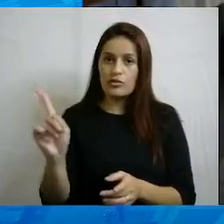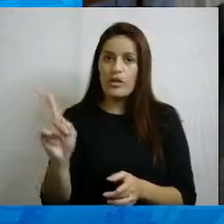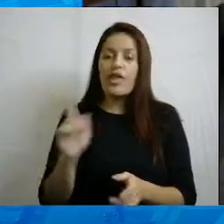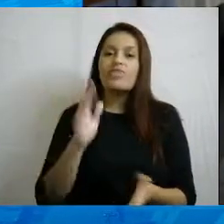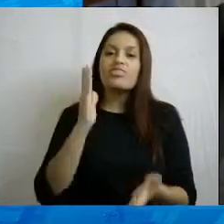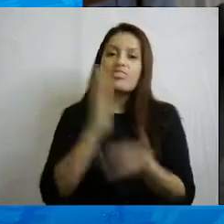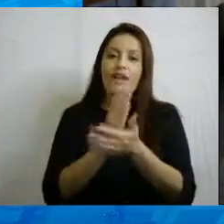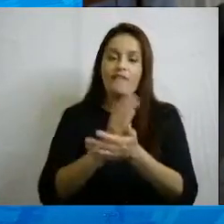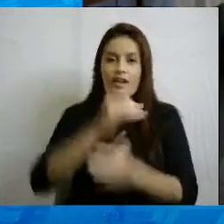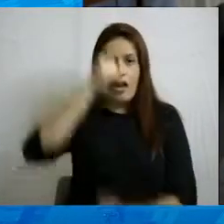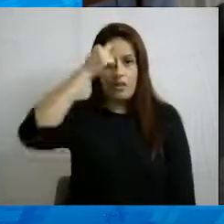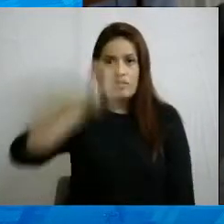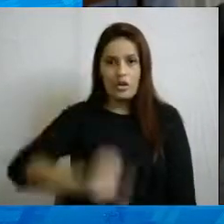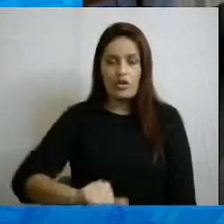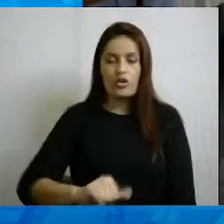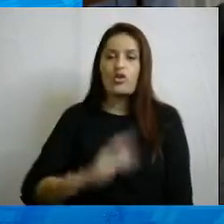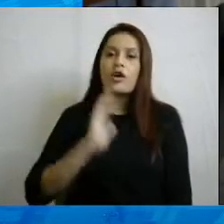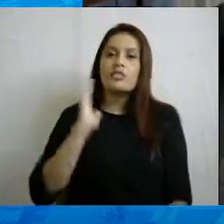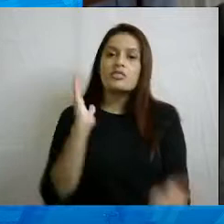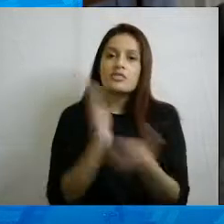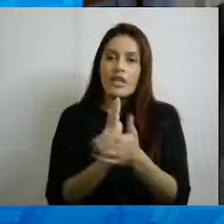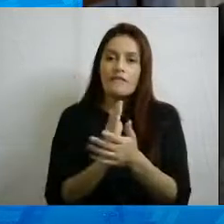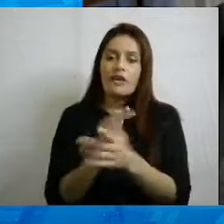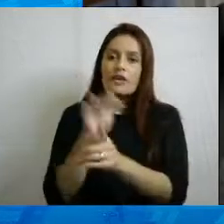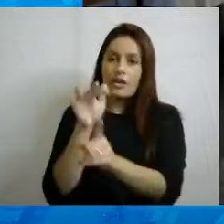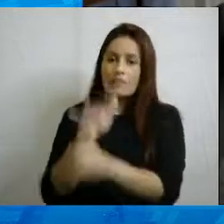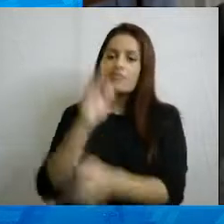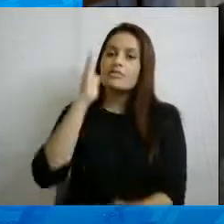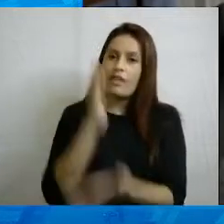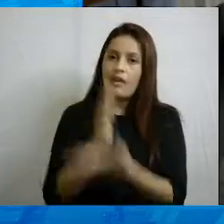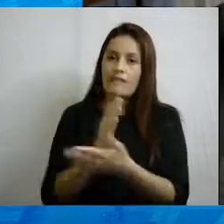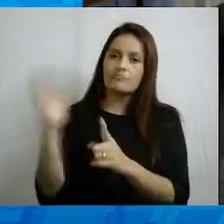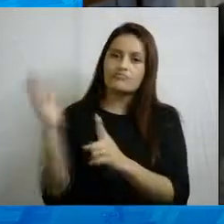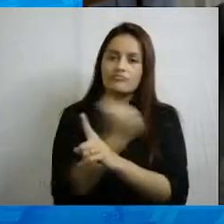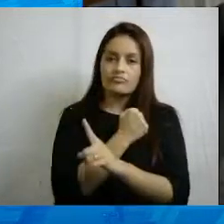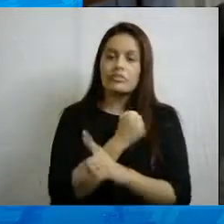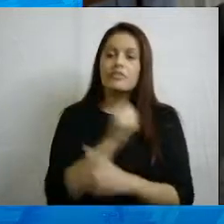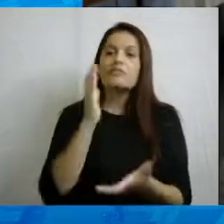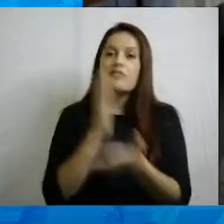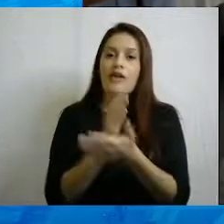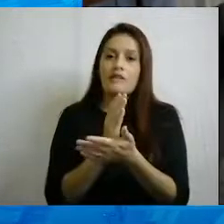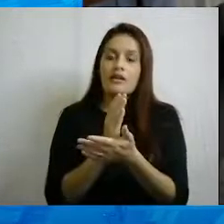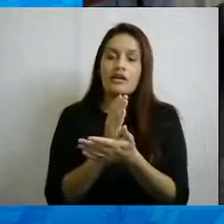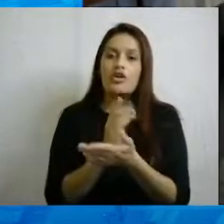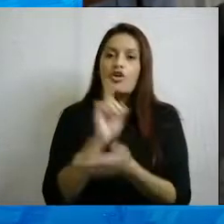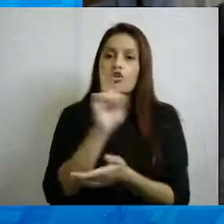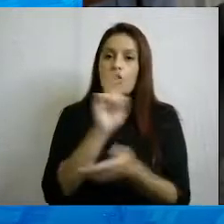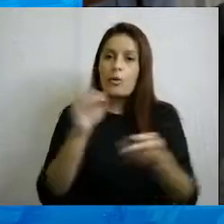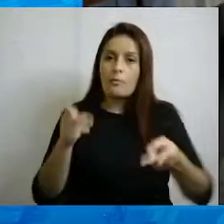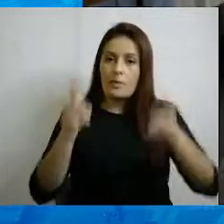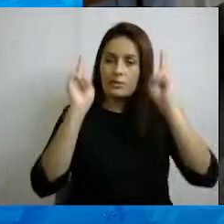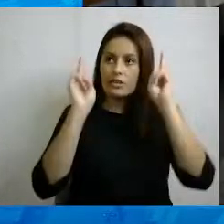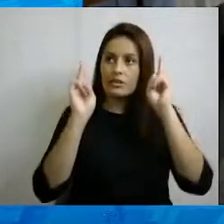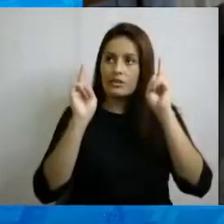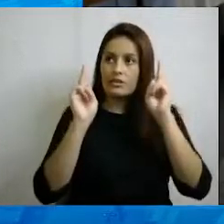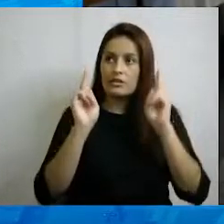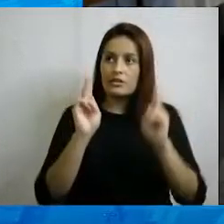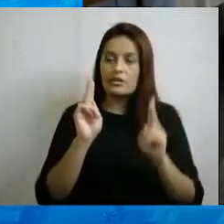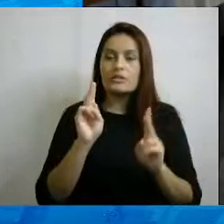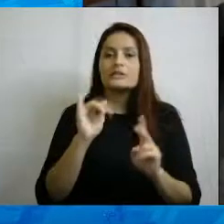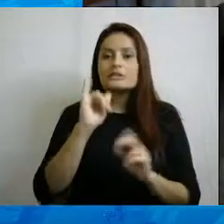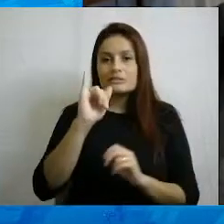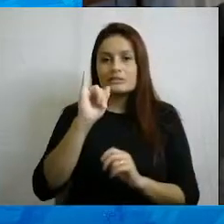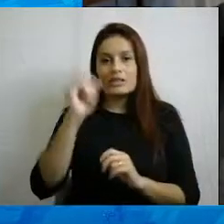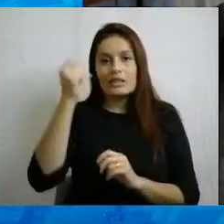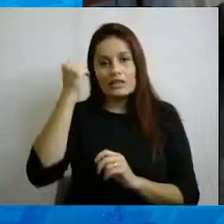ser sancionadas, deben ser también perseguidas, ¿cierto? Y no debemos permitirlas más. Ahora, el tema concreto